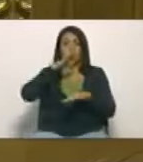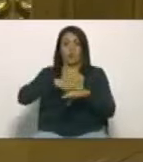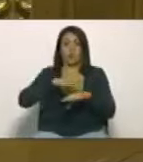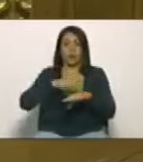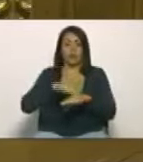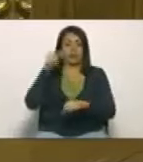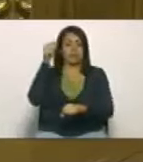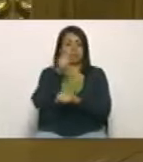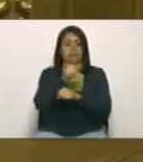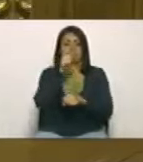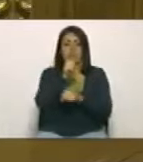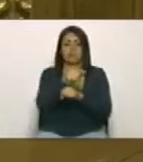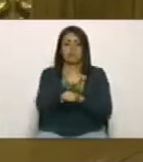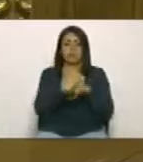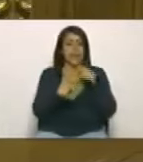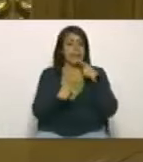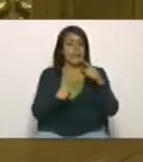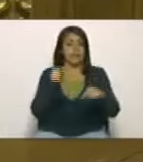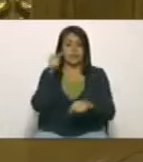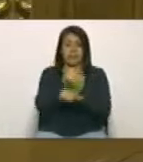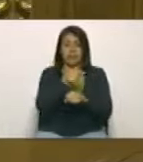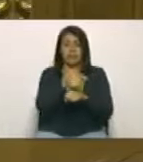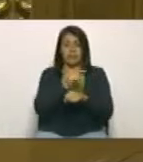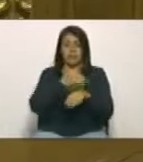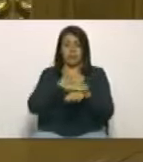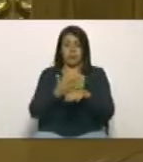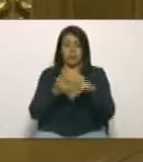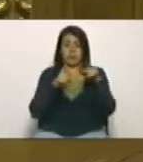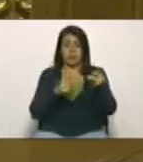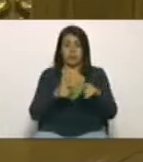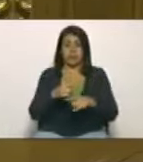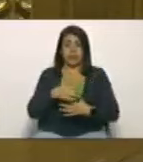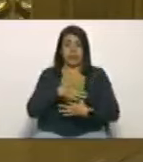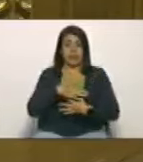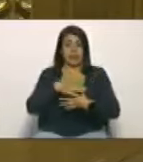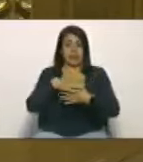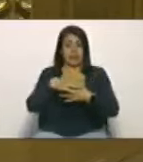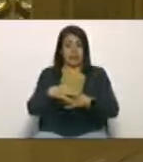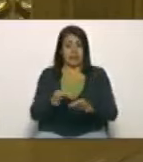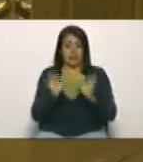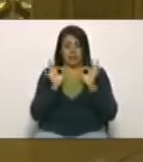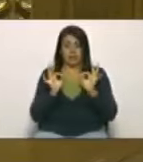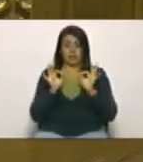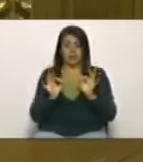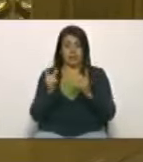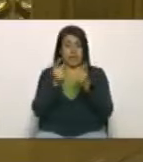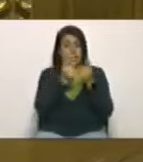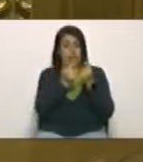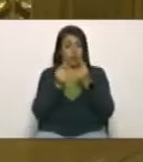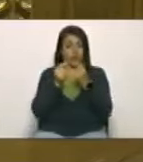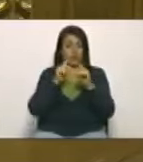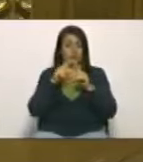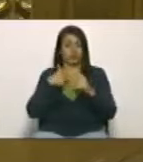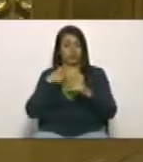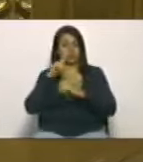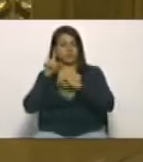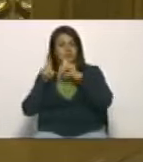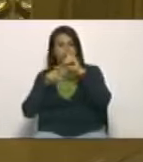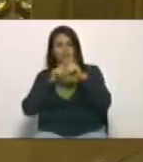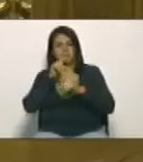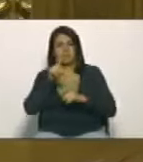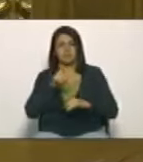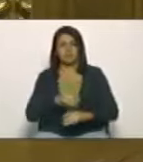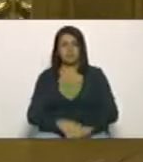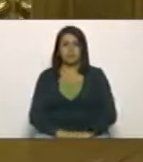que señalarlo. Hay que señalarlo porque es interés estrictamente económico. Pero yo me pregunto,